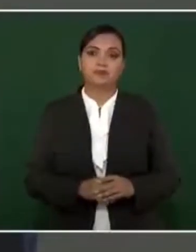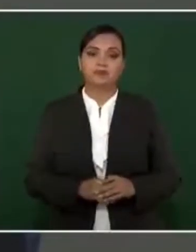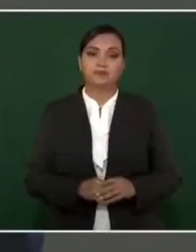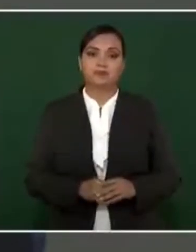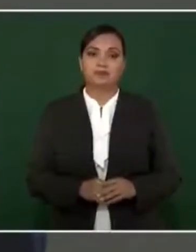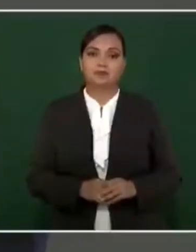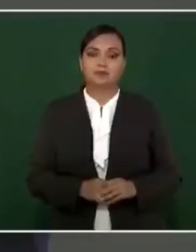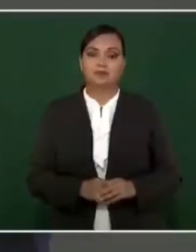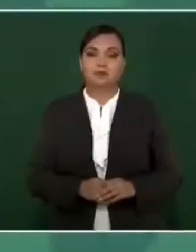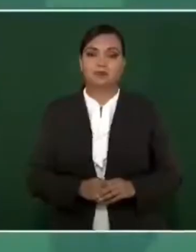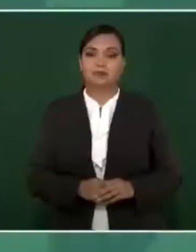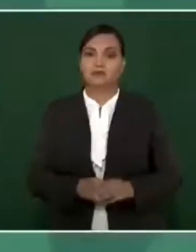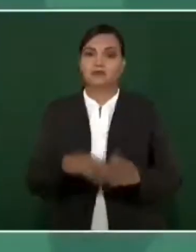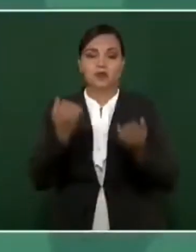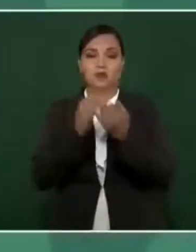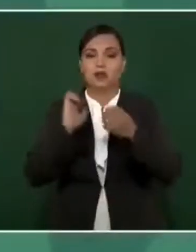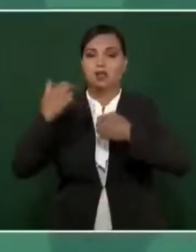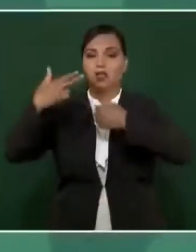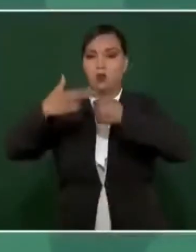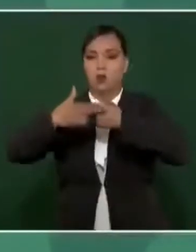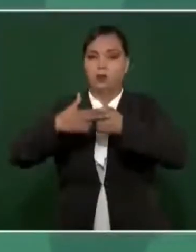Estados Unidos, todos